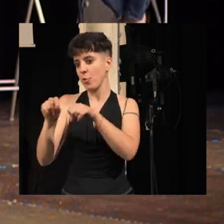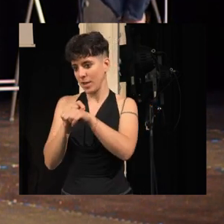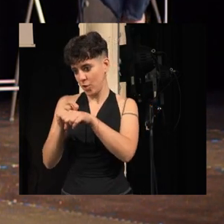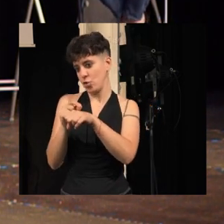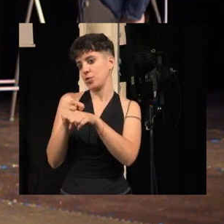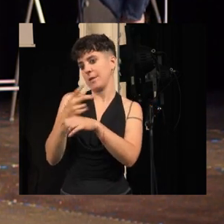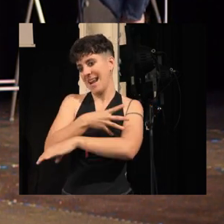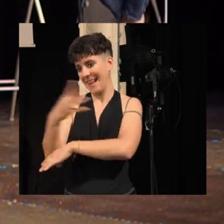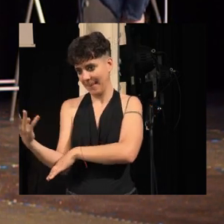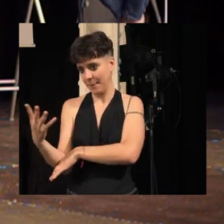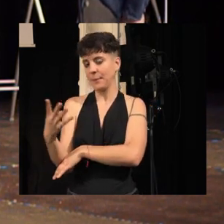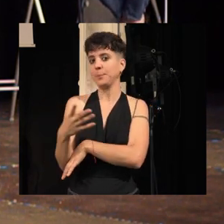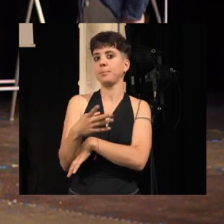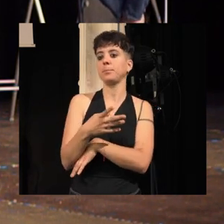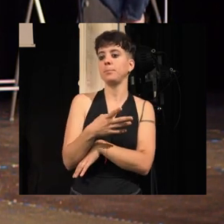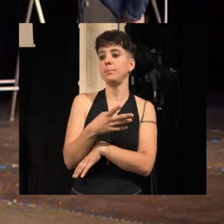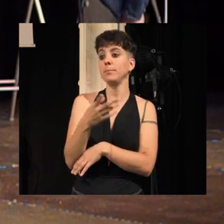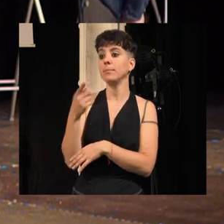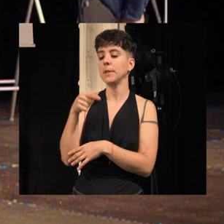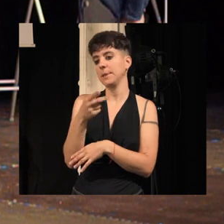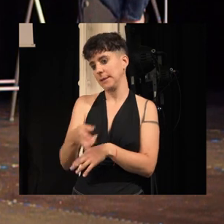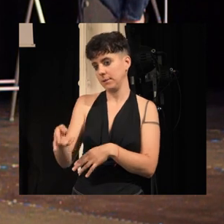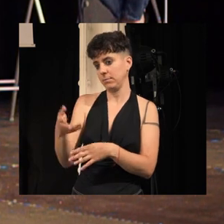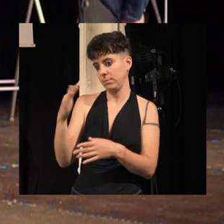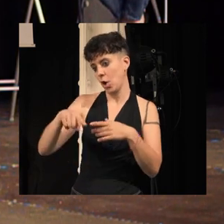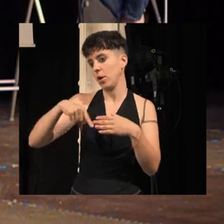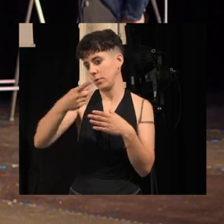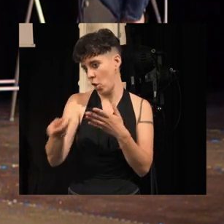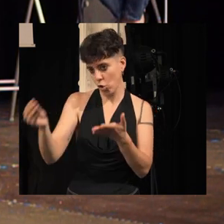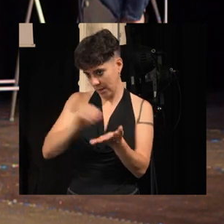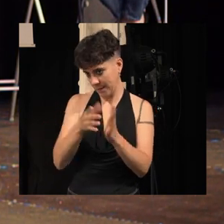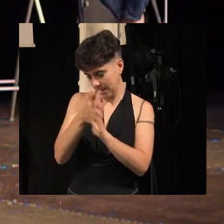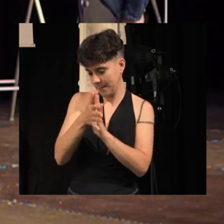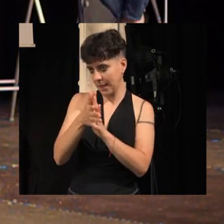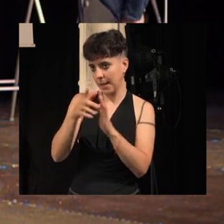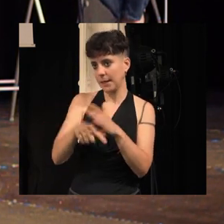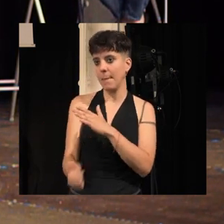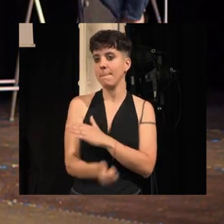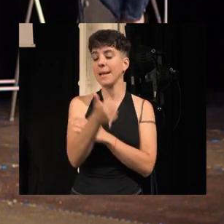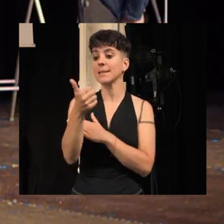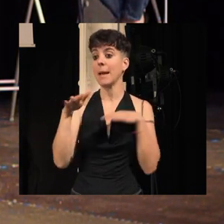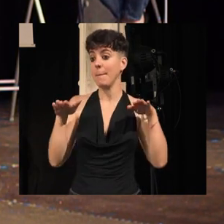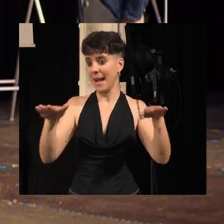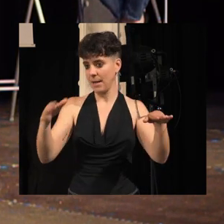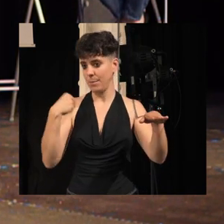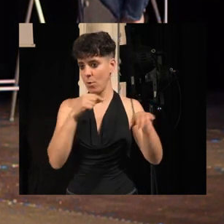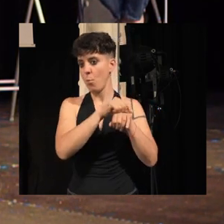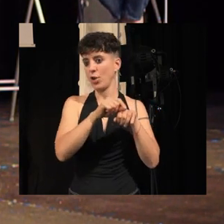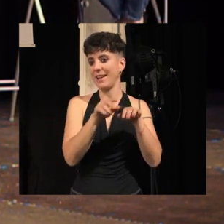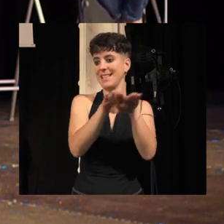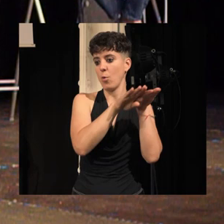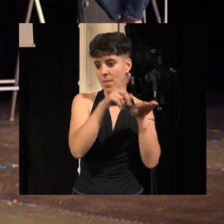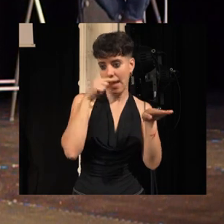en mi pueblo. Y después volveré sobre esto. Tomemos ahora ese paralelismo que decía con las políticas de igualdad de